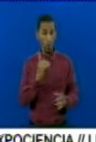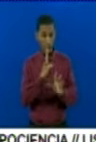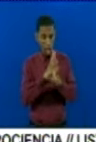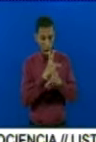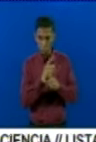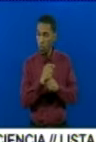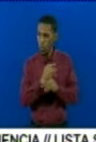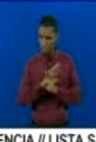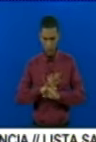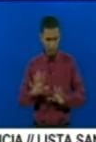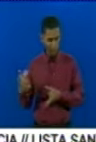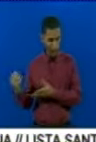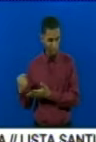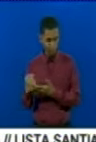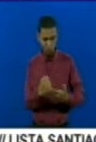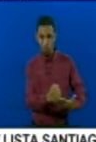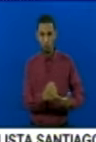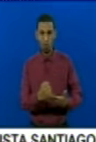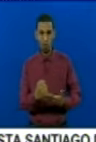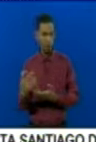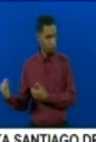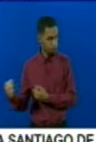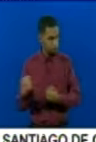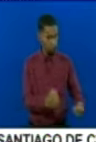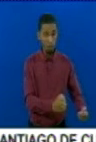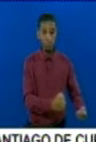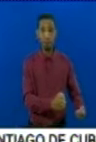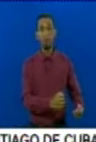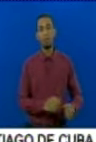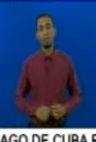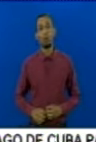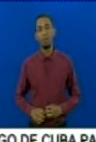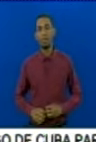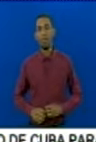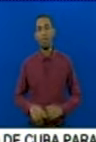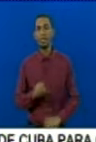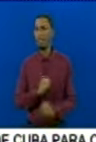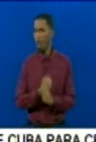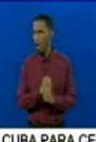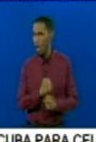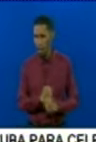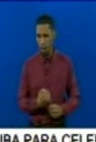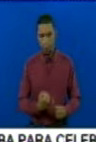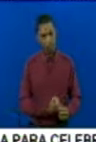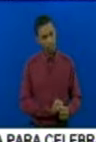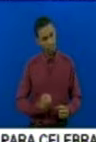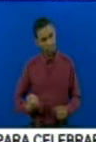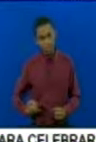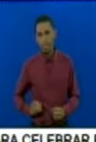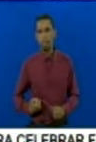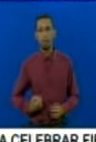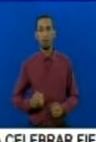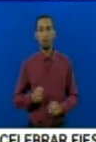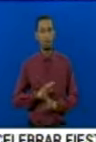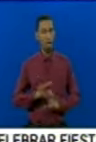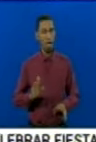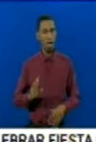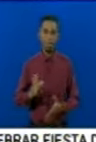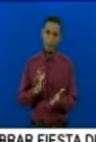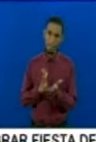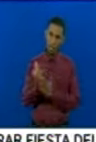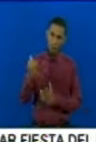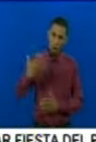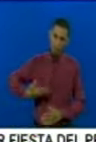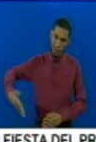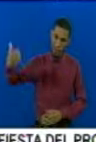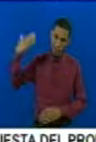poder tener acceso a los productos. Se ha trabajado con mucha intensidad desde el programa anterior para acá. Yo digo que